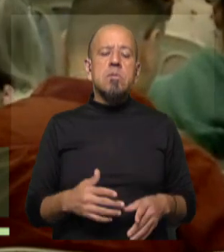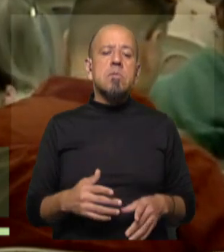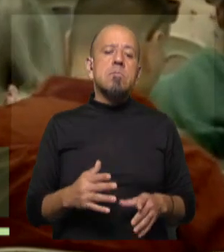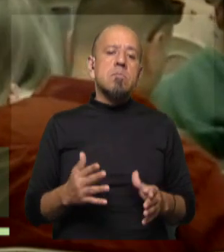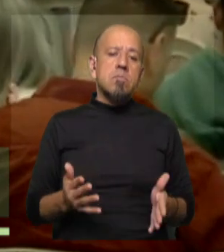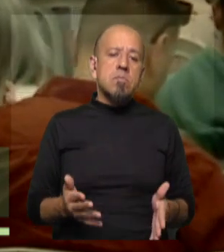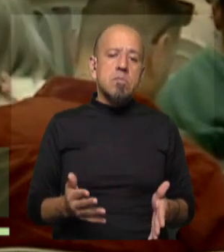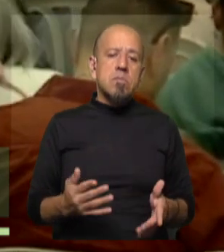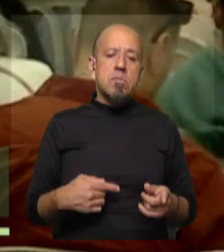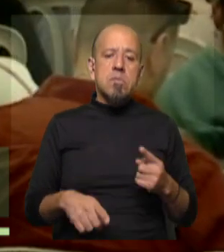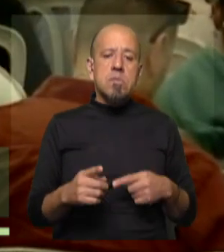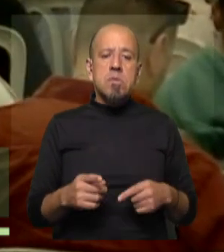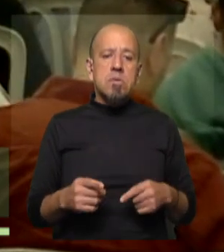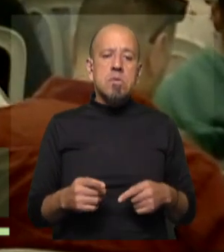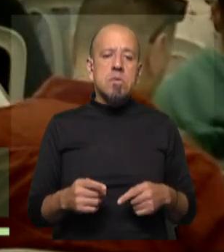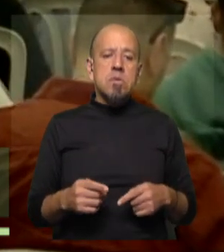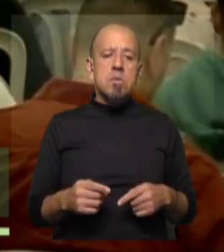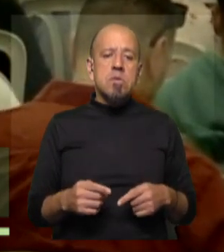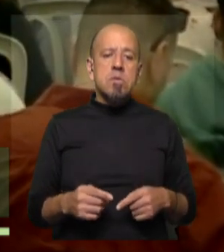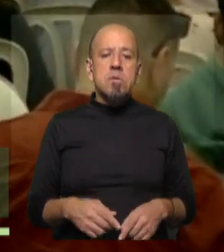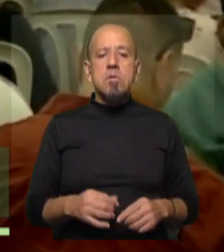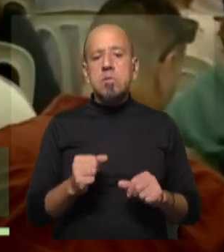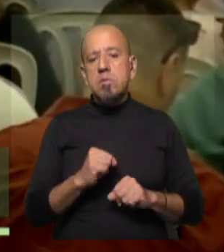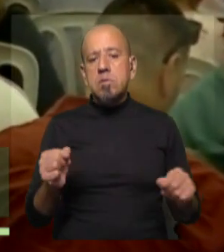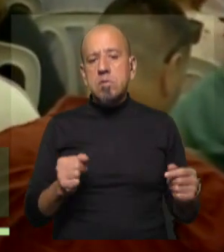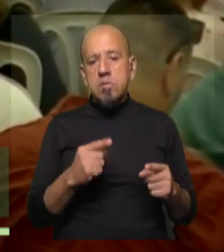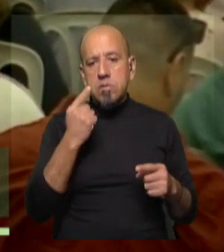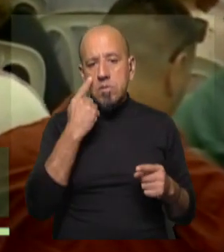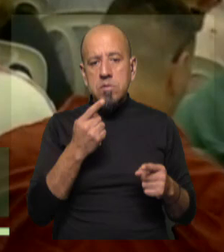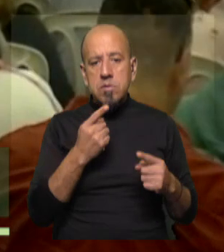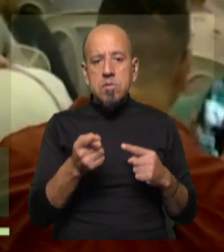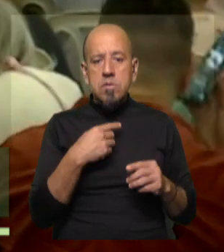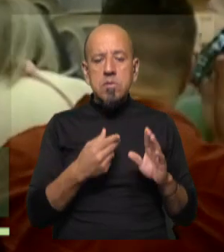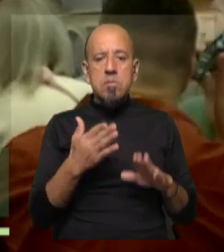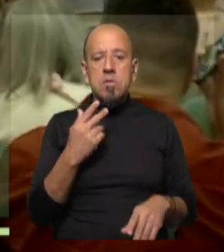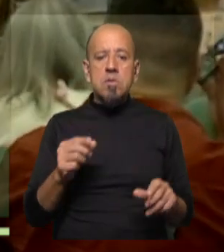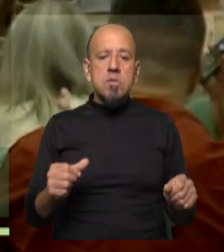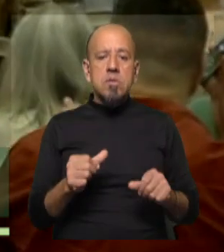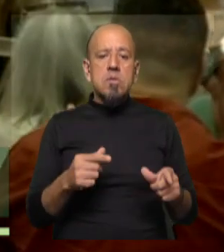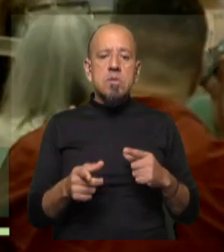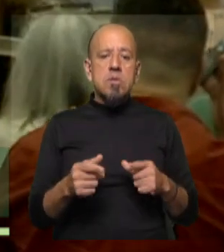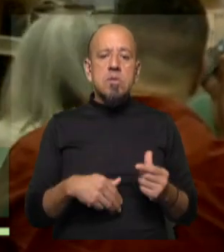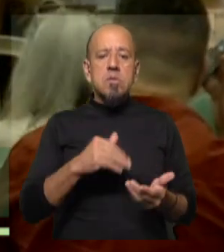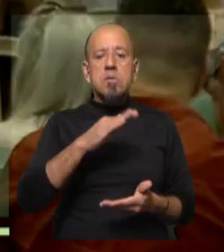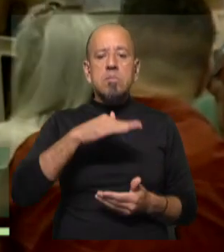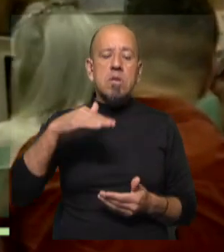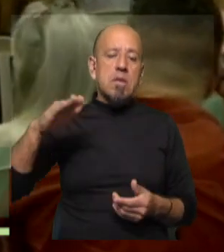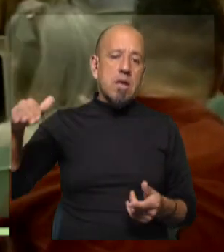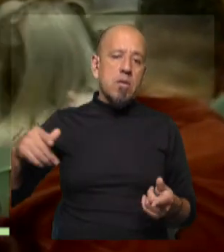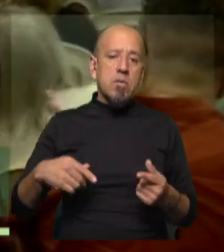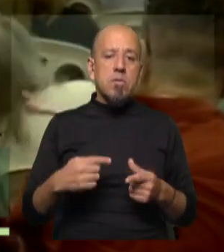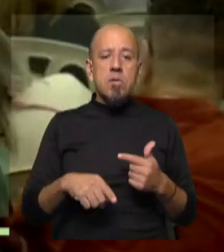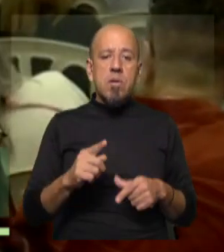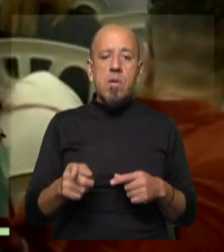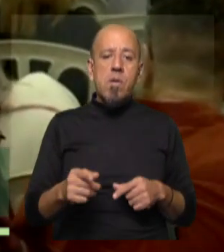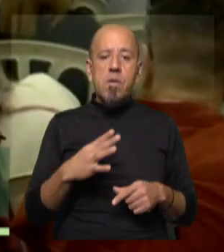con banderas un poquito más baratas que otros, verán cosas menos compradas y más hechas, verán gente pintando con sus manos, pero